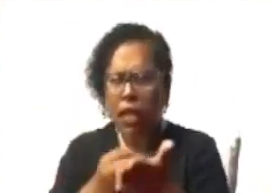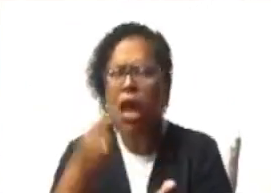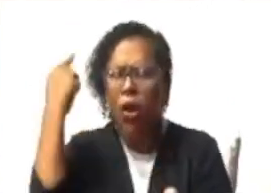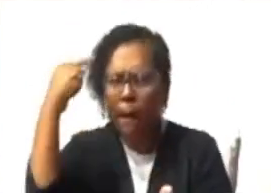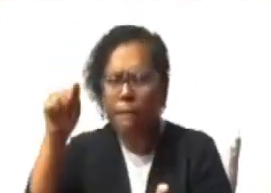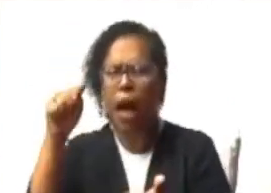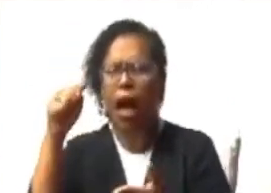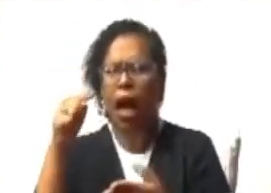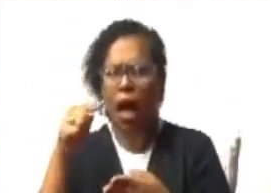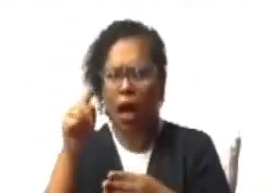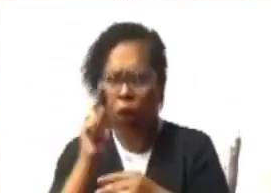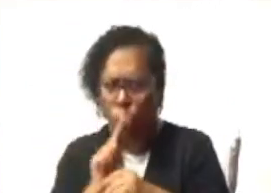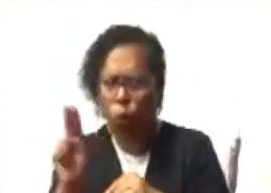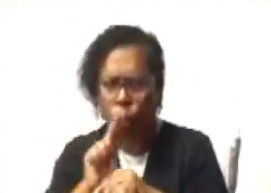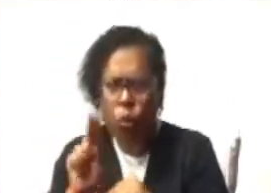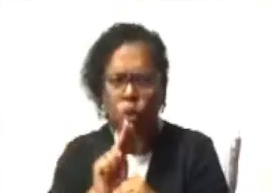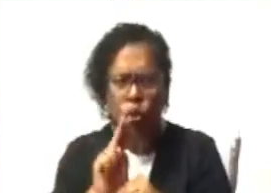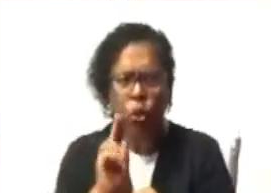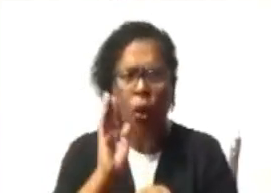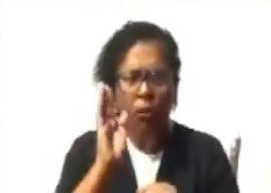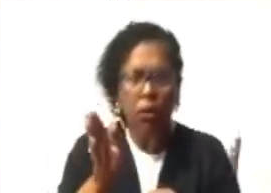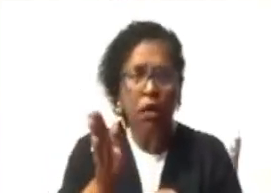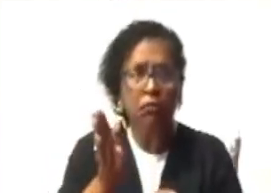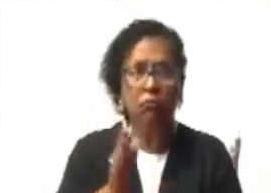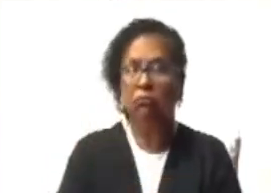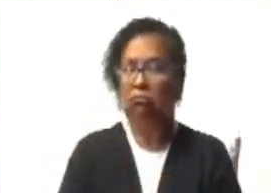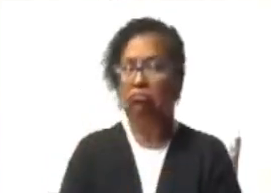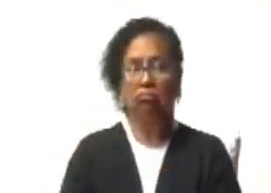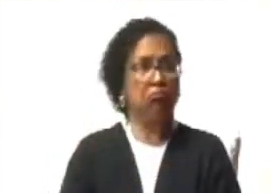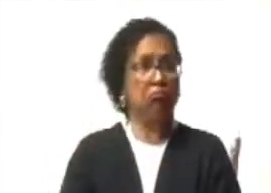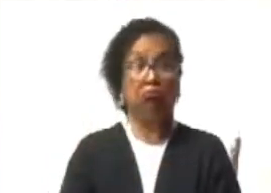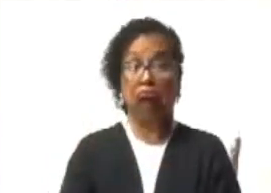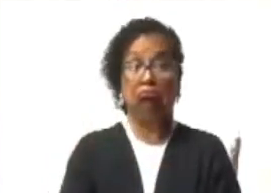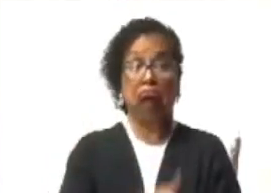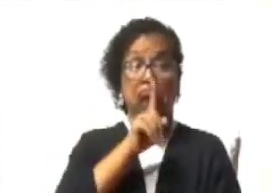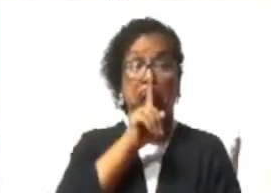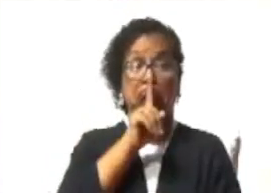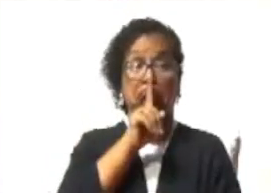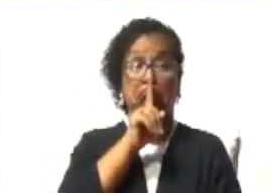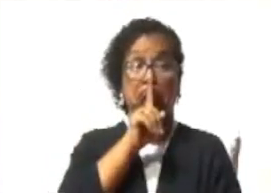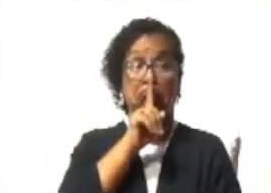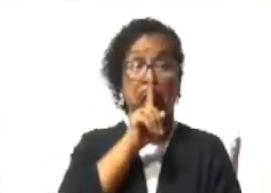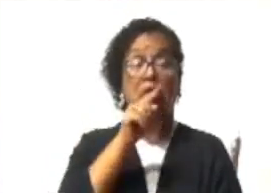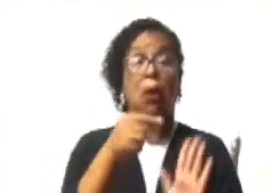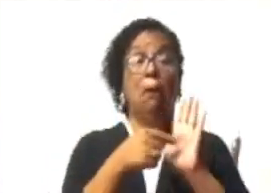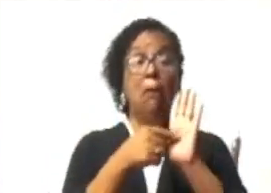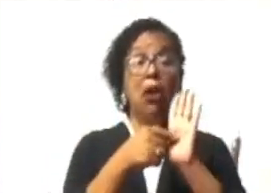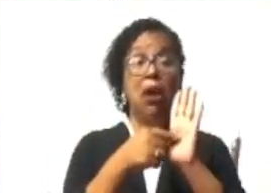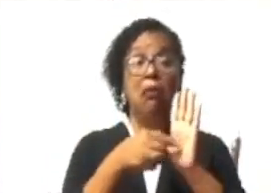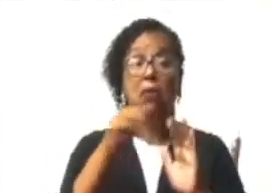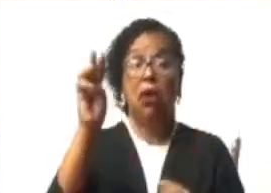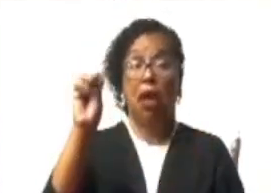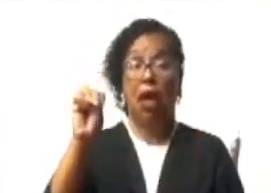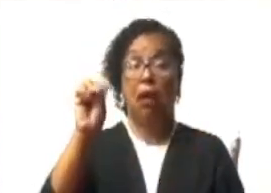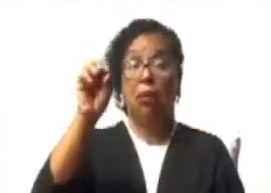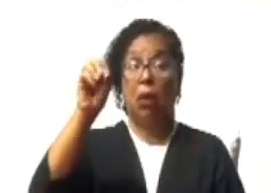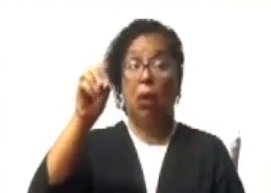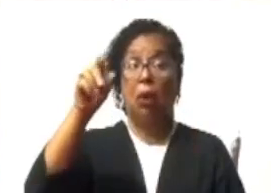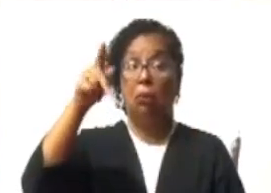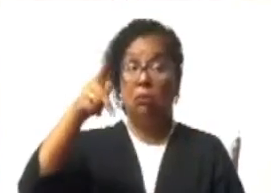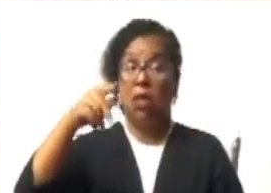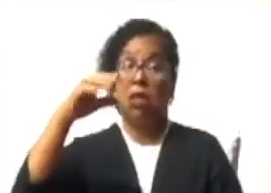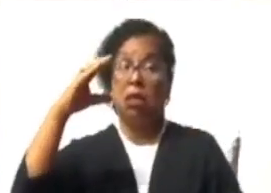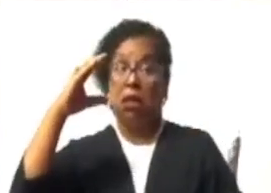y para qué. Ejemplo, Verbigracia, el Ministerio de Obras Públicas, el cual se le está solicitando